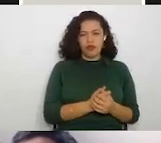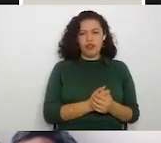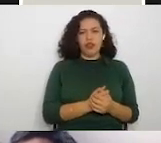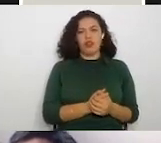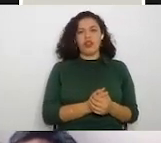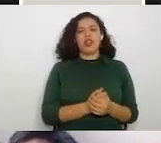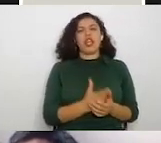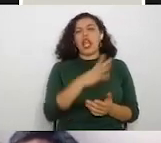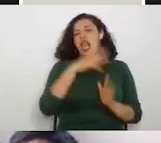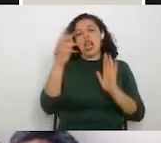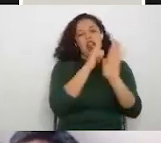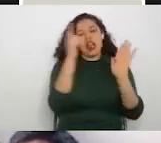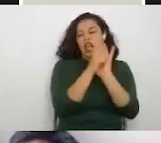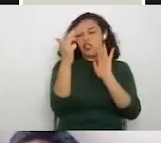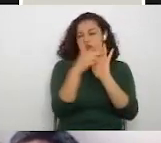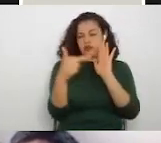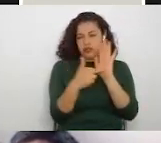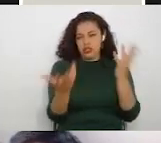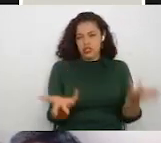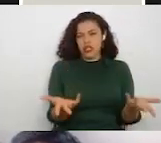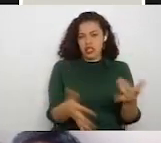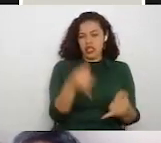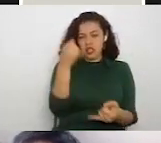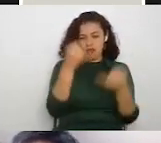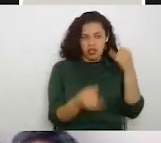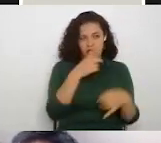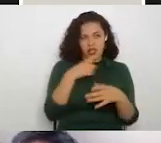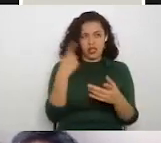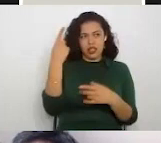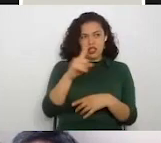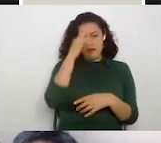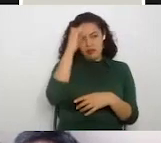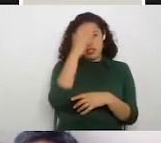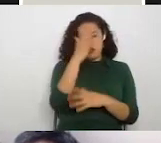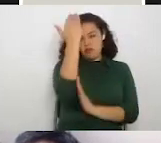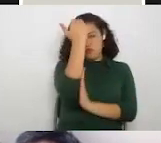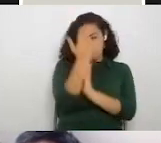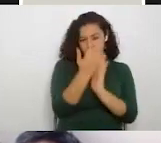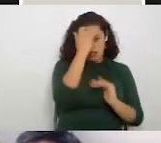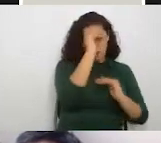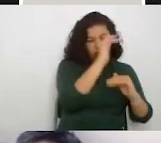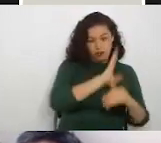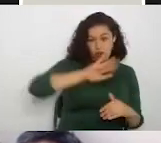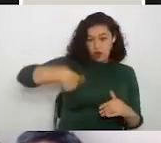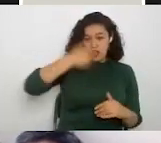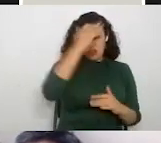leyes, reglamentos y normatividad que nos establece el tiempo mínimo que deberían de resguardarse,